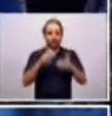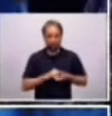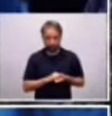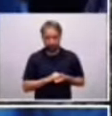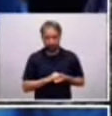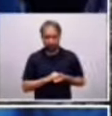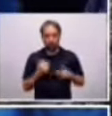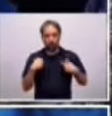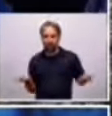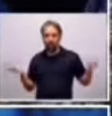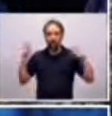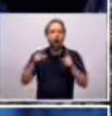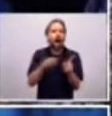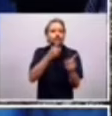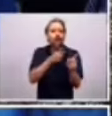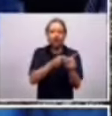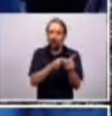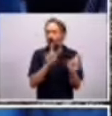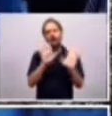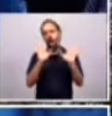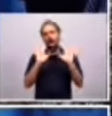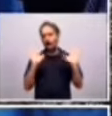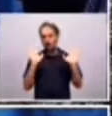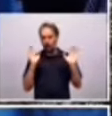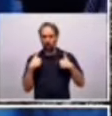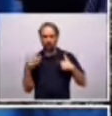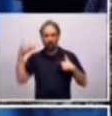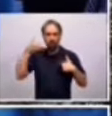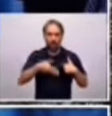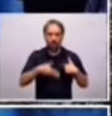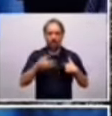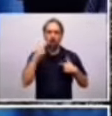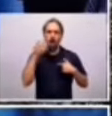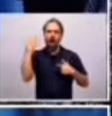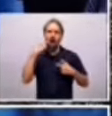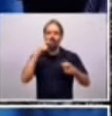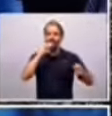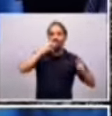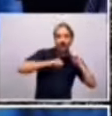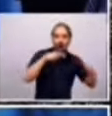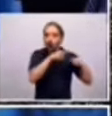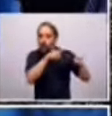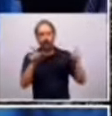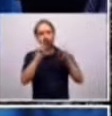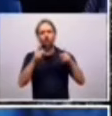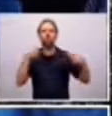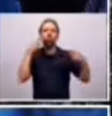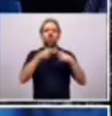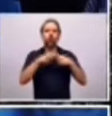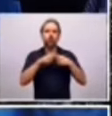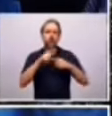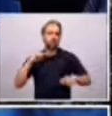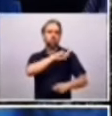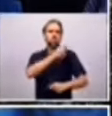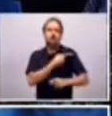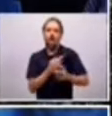argumentales. Déjame que lo diga. Déjame que lo diga en mis términos. Va a haber una serie de piruetas argumentales que van a dilatar el momento de poner en práctica